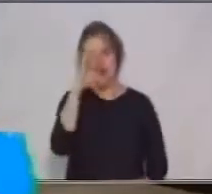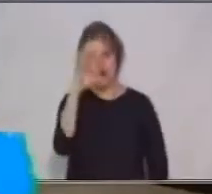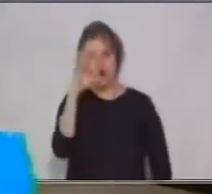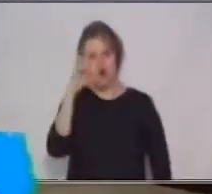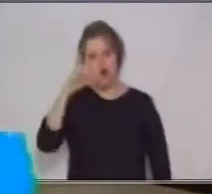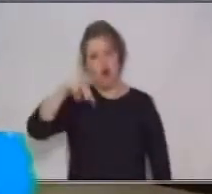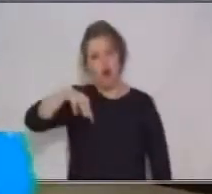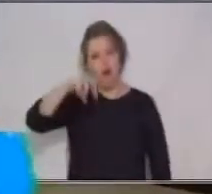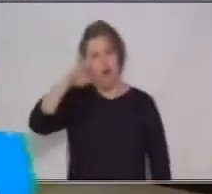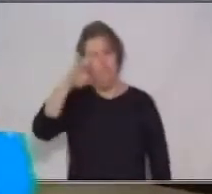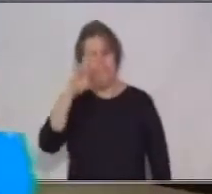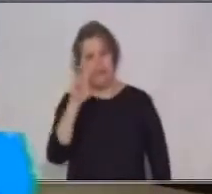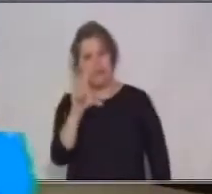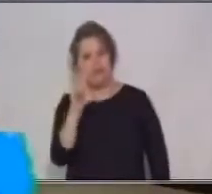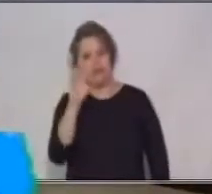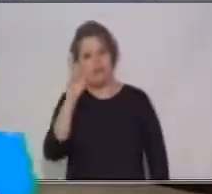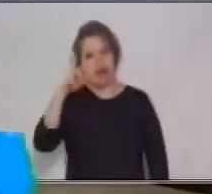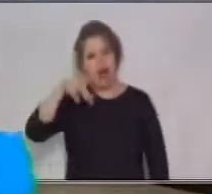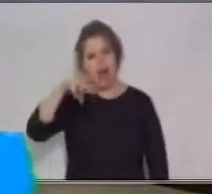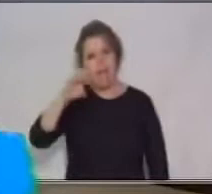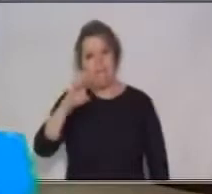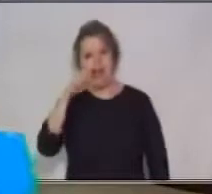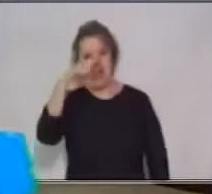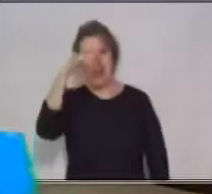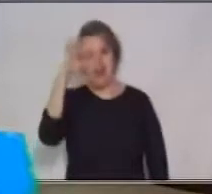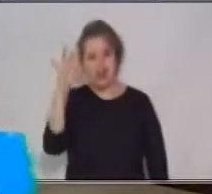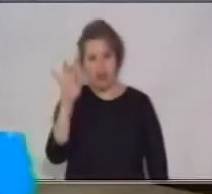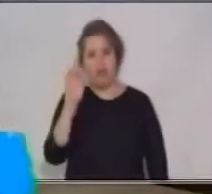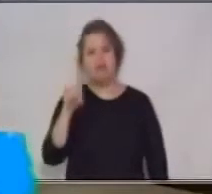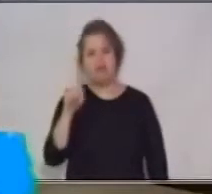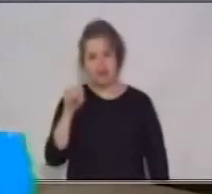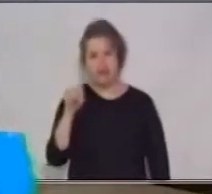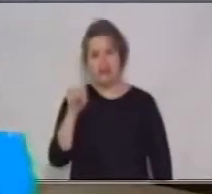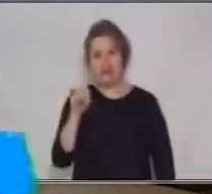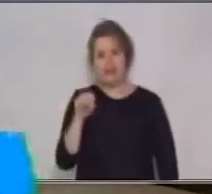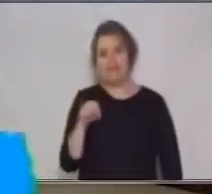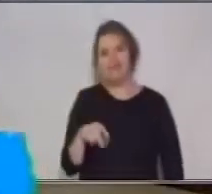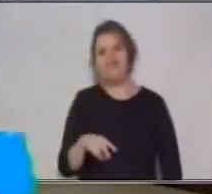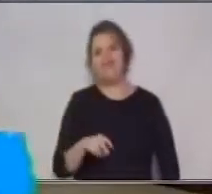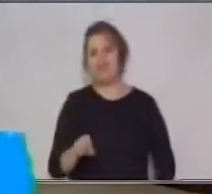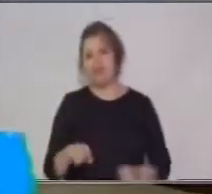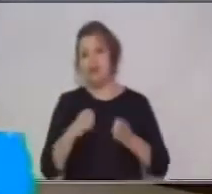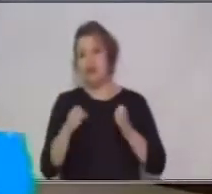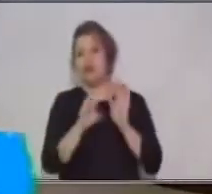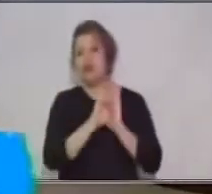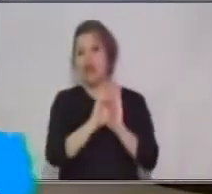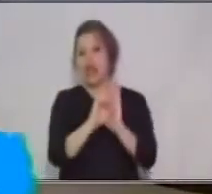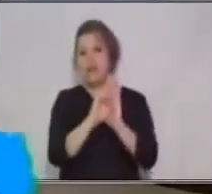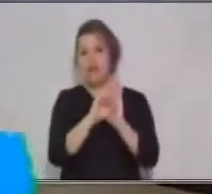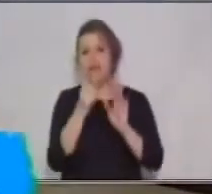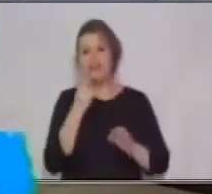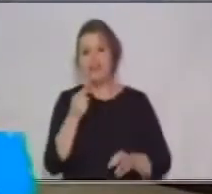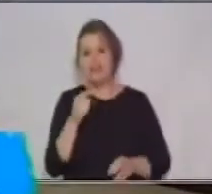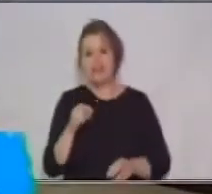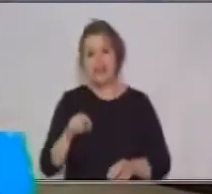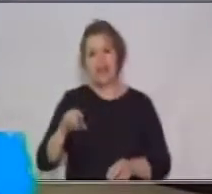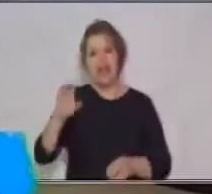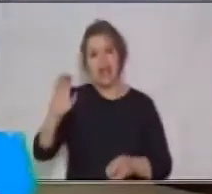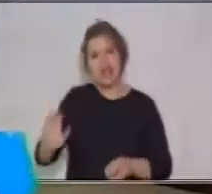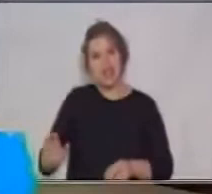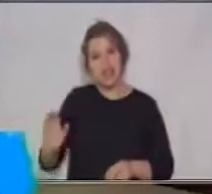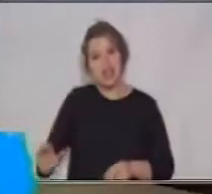directo. Si lo podemos ver de una forma sintáctica. Entonces, aquí yo les traje un ejemplo que dice, esta niña estudia